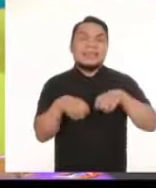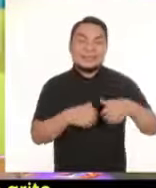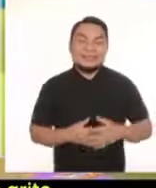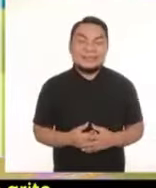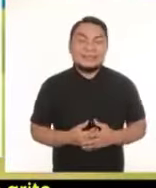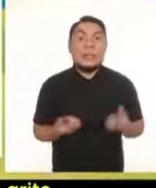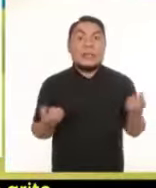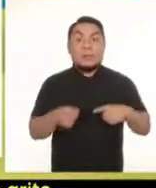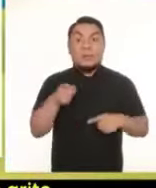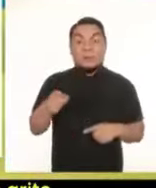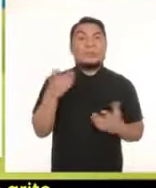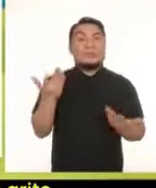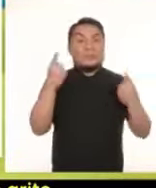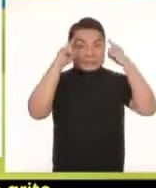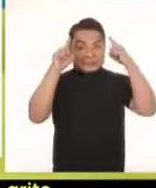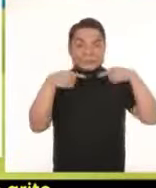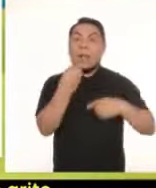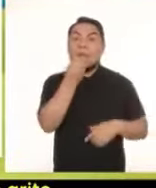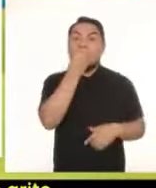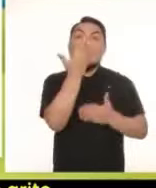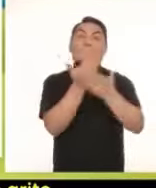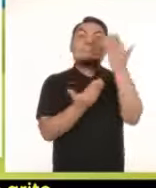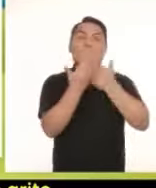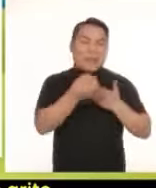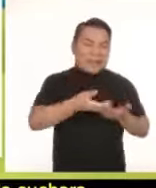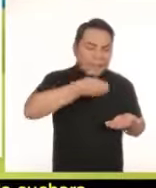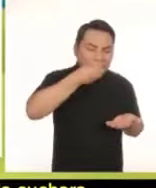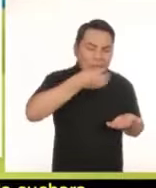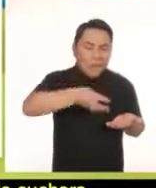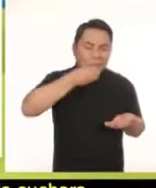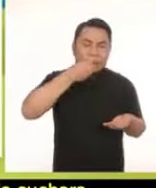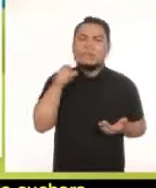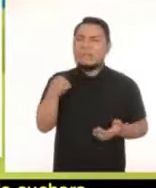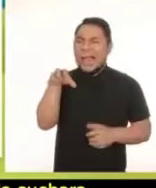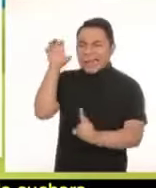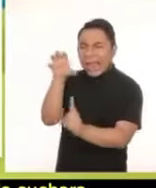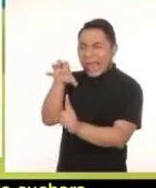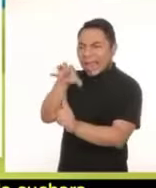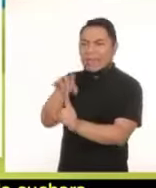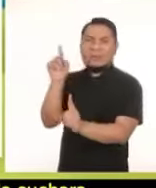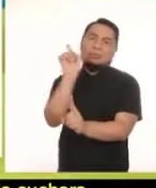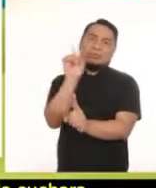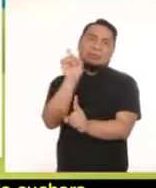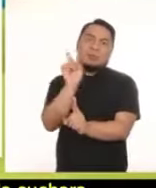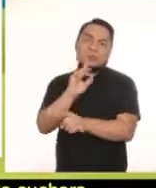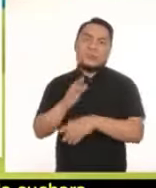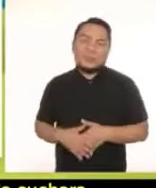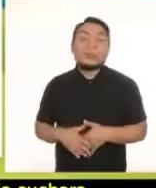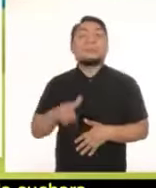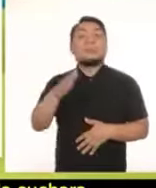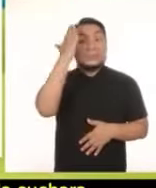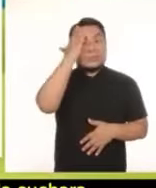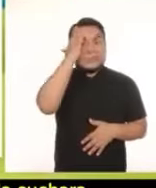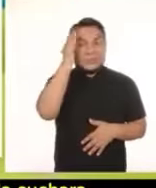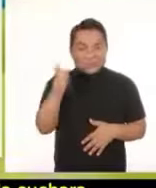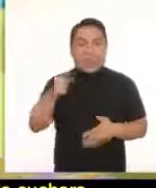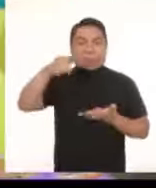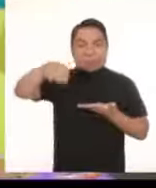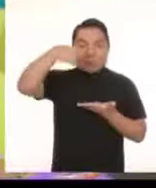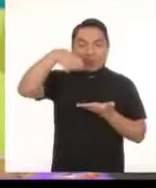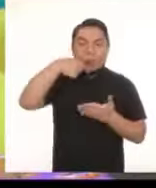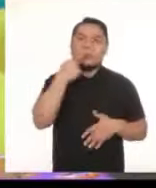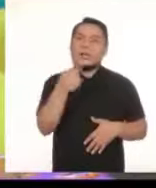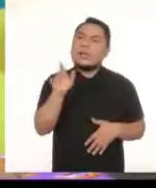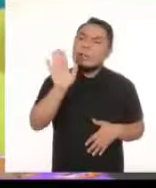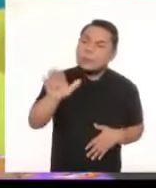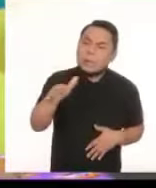hacer. Cuando Tito come con las manos, no le grito ni le regaño. Al contrario, como ya sabe usar la cuchara,